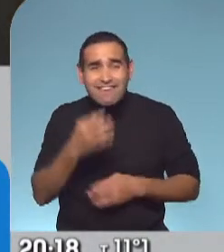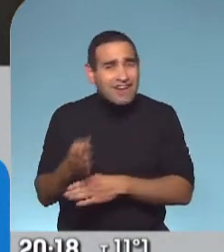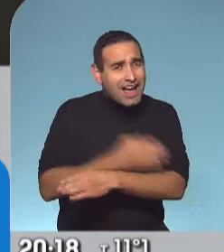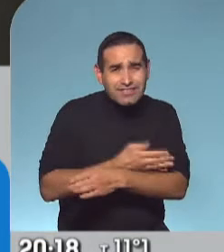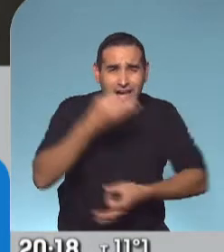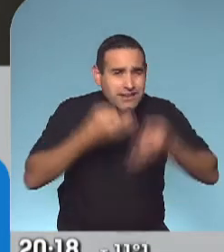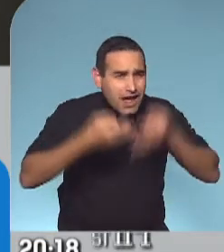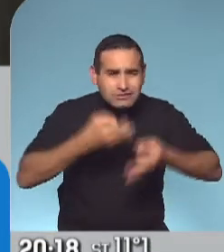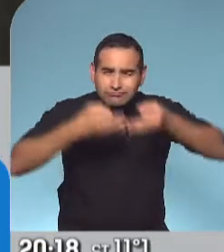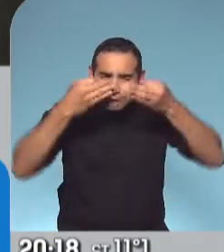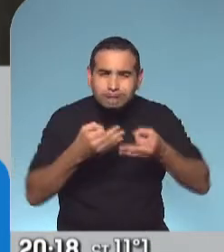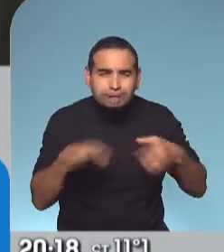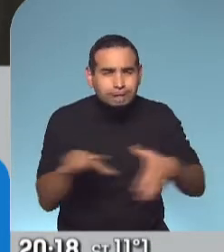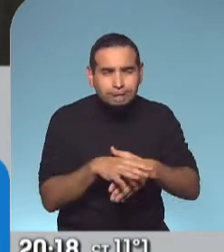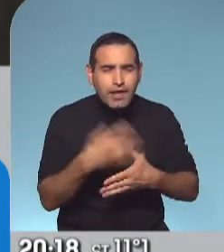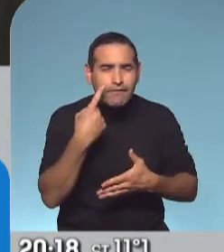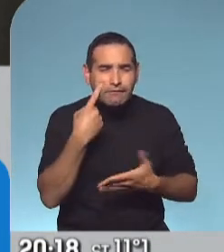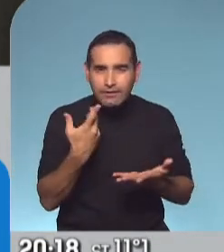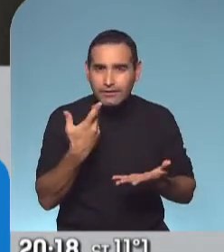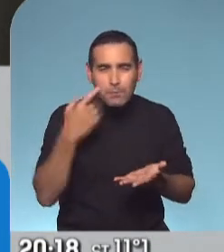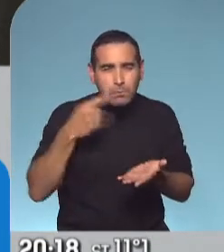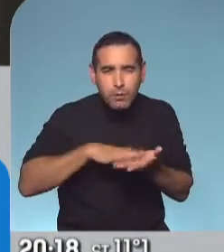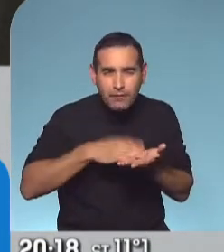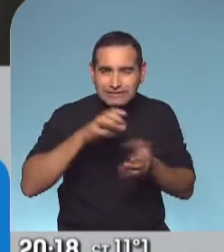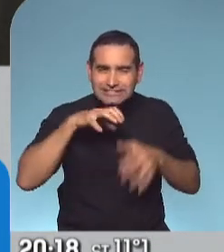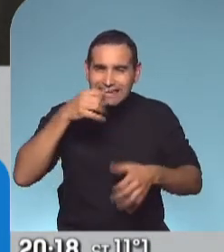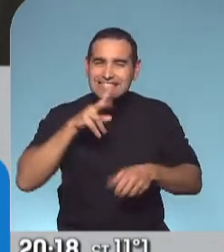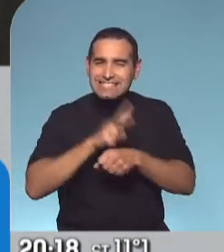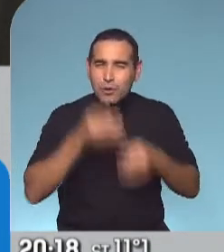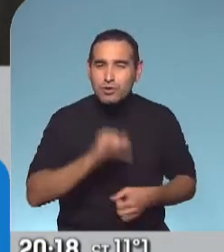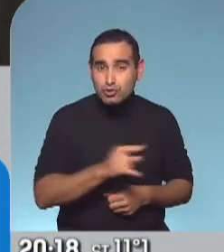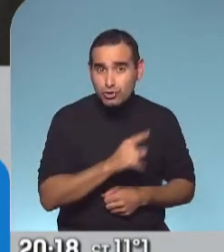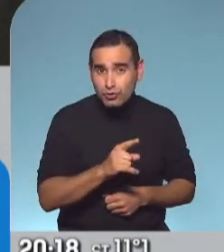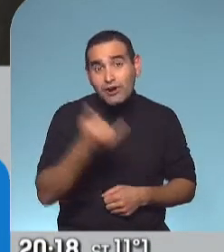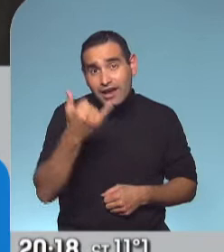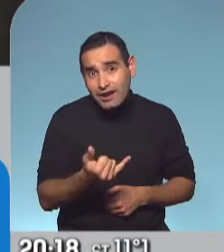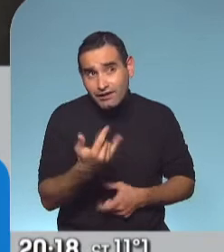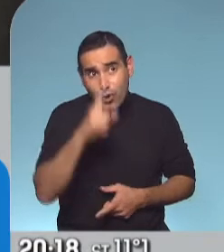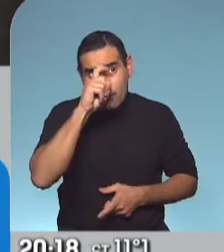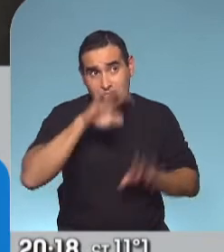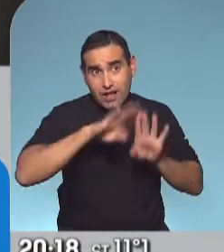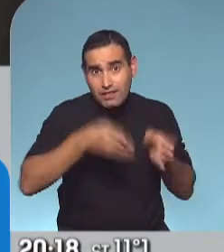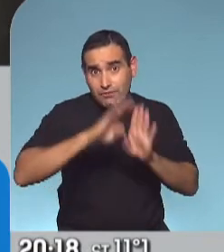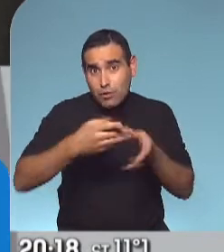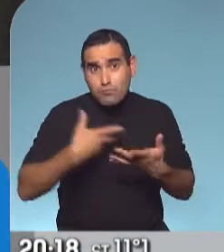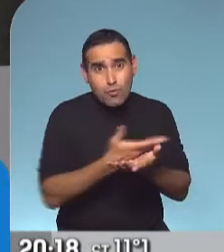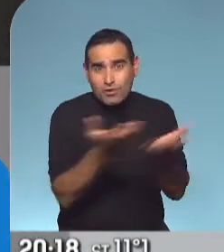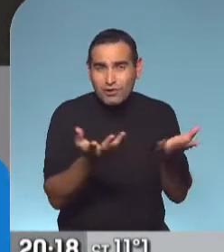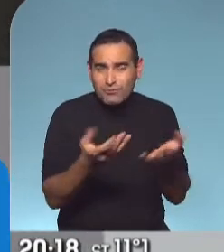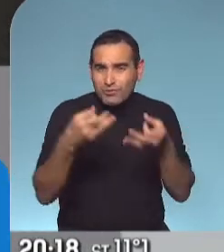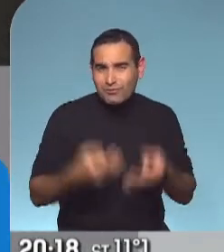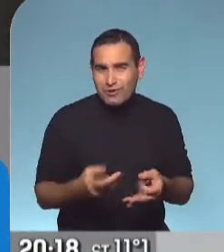testeada en un sistema, digamos, de salud pública que es totalmente